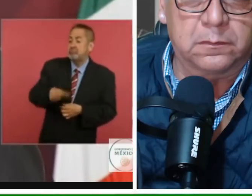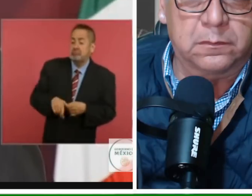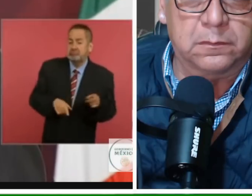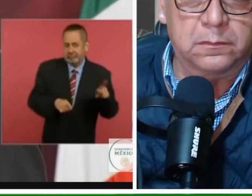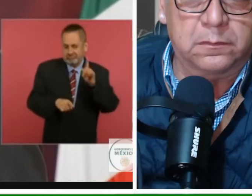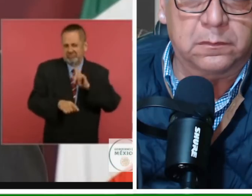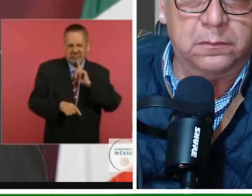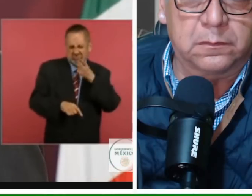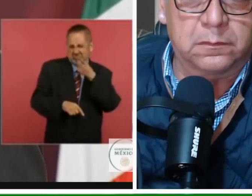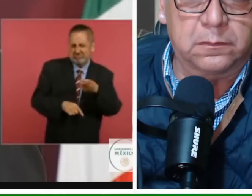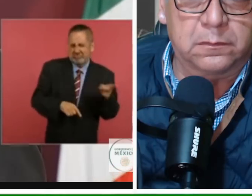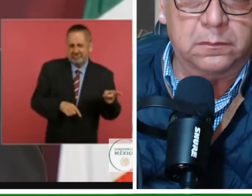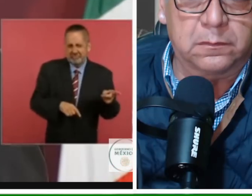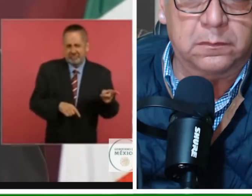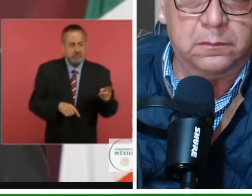o en Azteca,